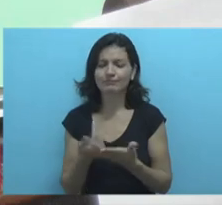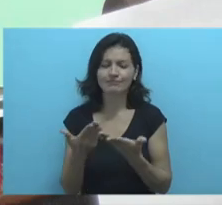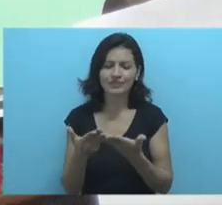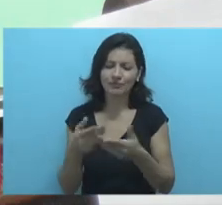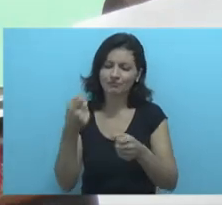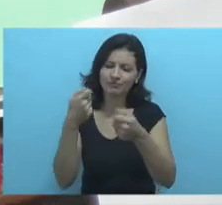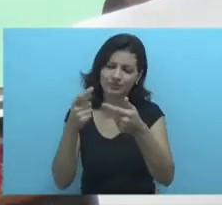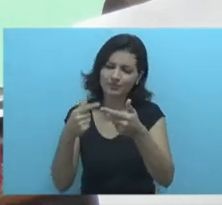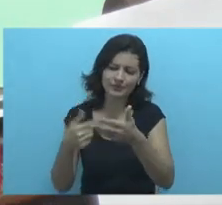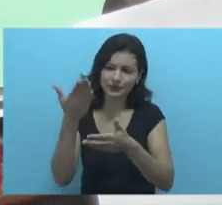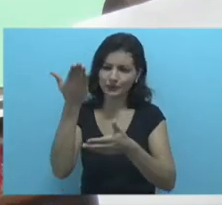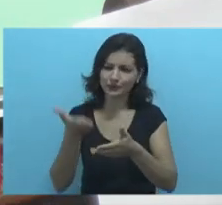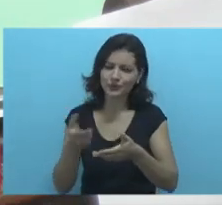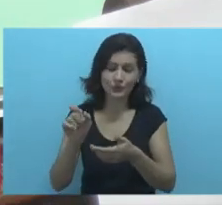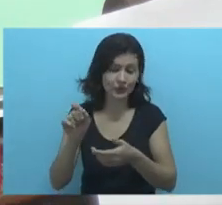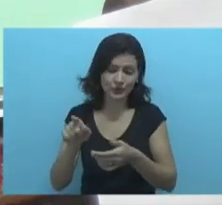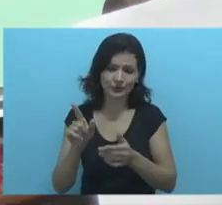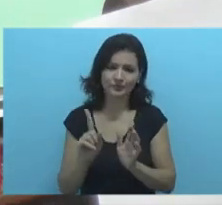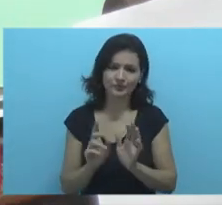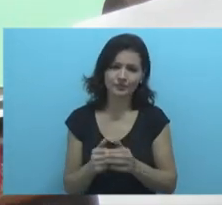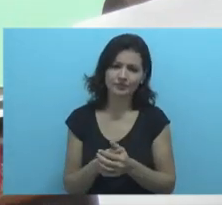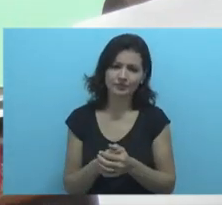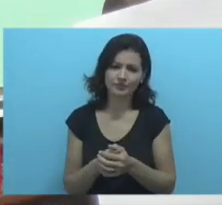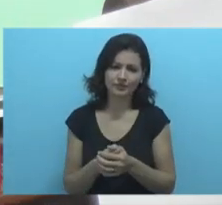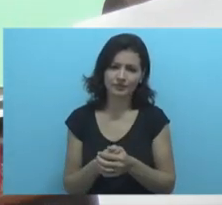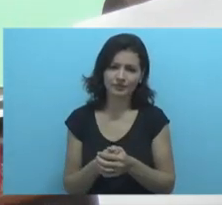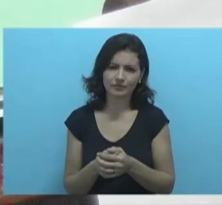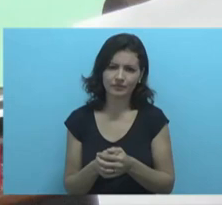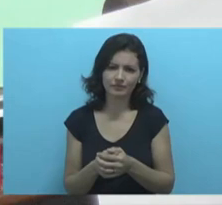distintivos de su legado.